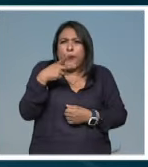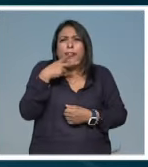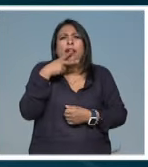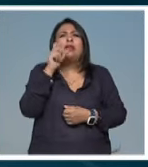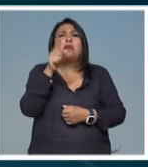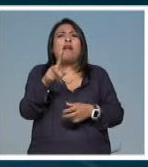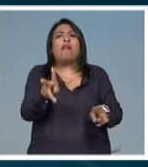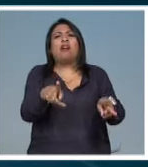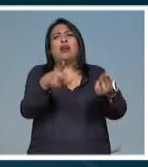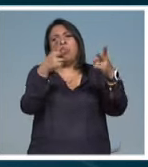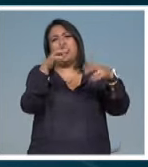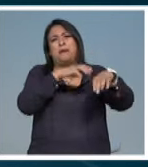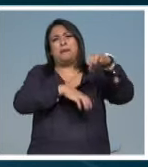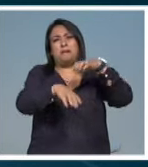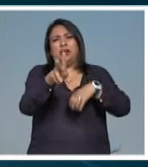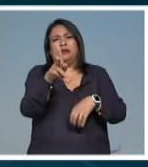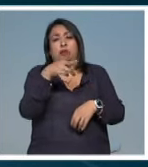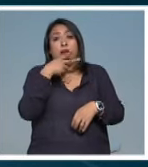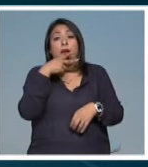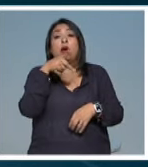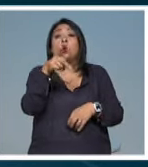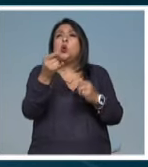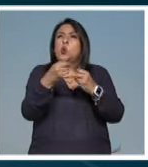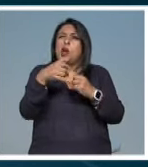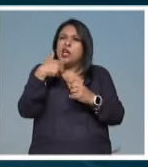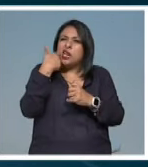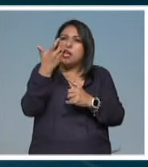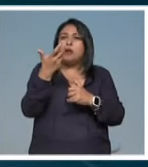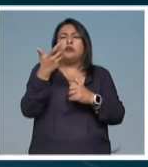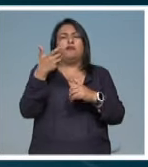prácticas comerciales de las empresas tabacaleras, así como luchar